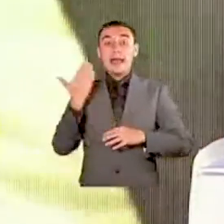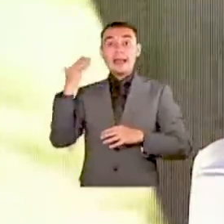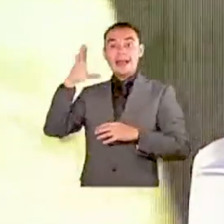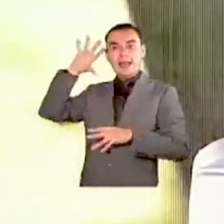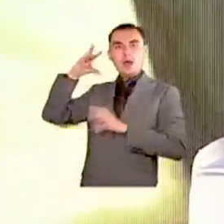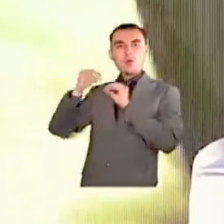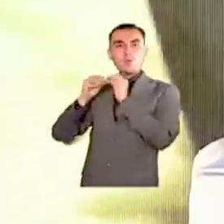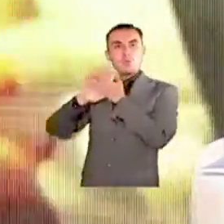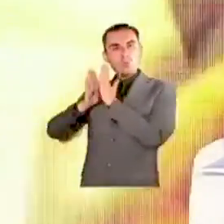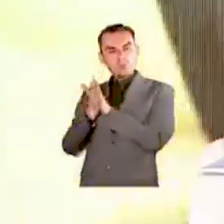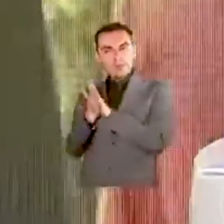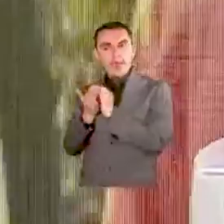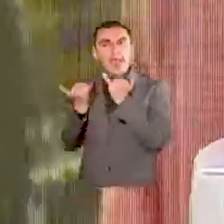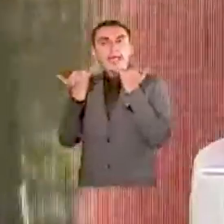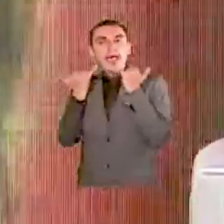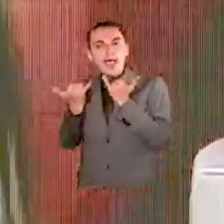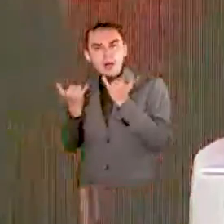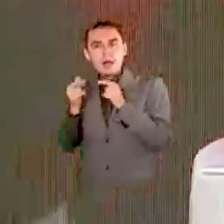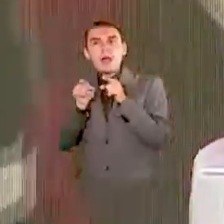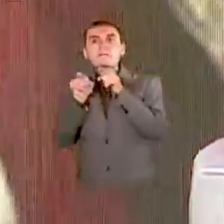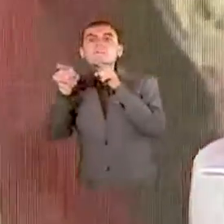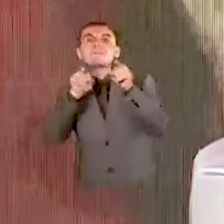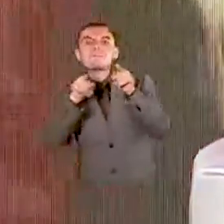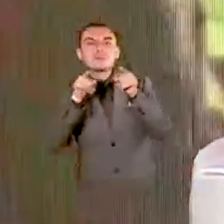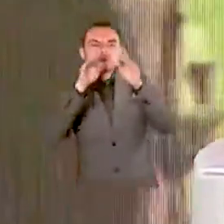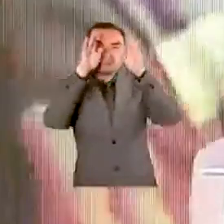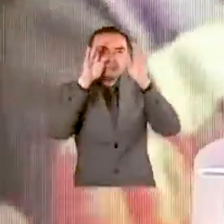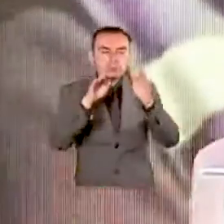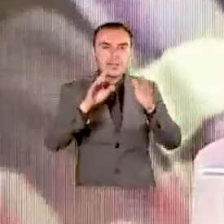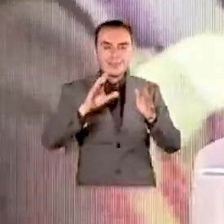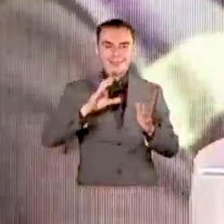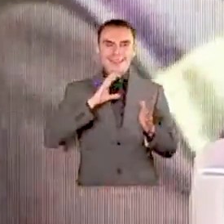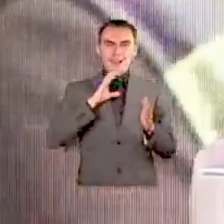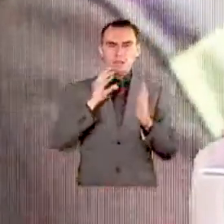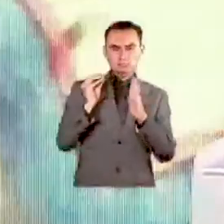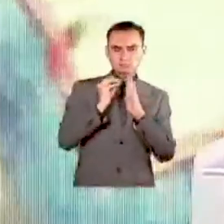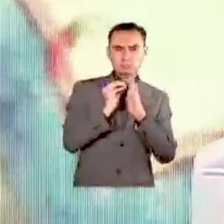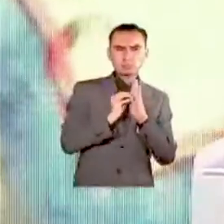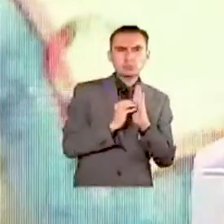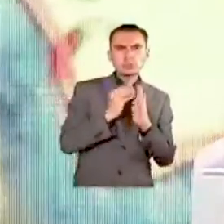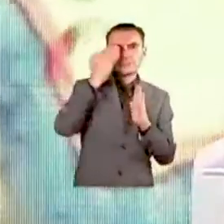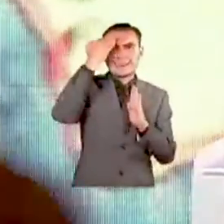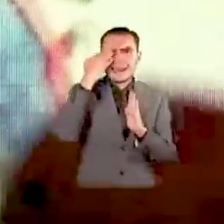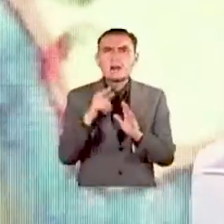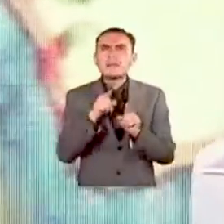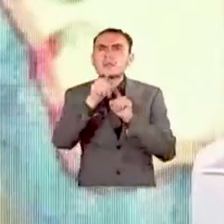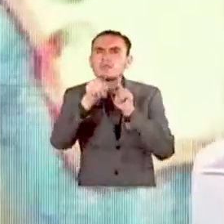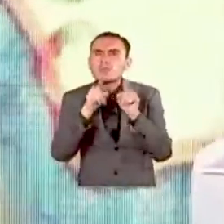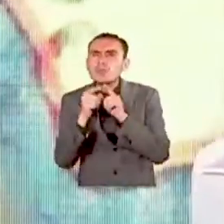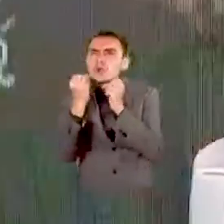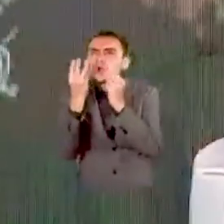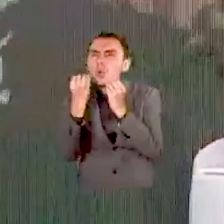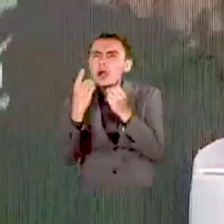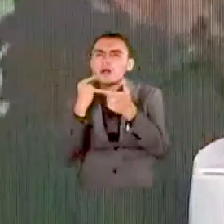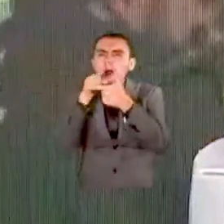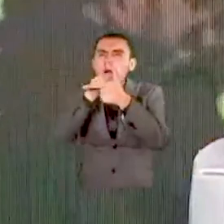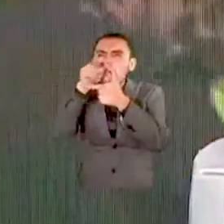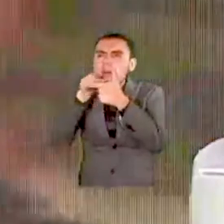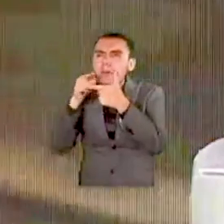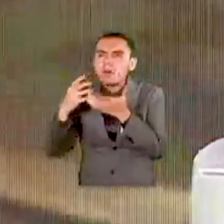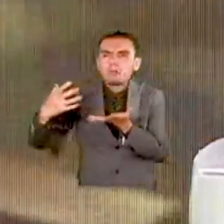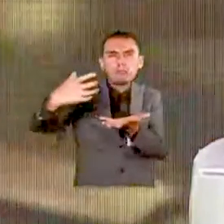paz están siendo atendidos, caracterizados, determinados a efectos de que se sientan